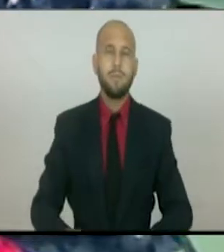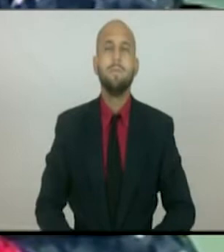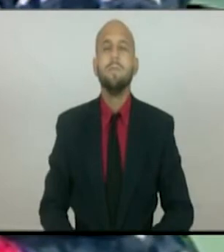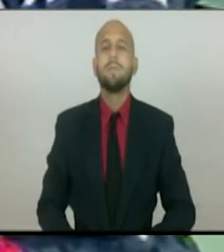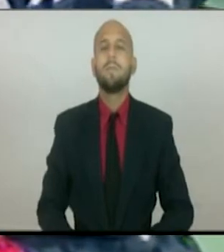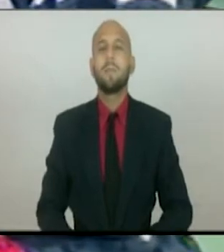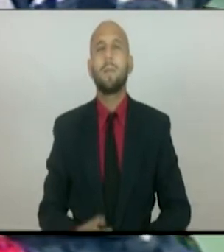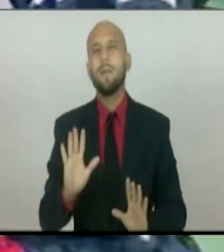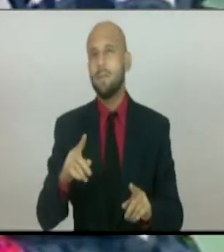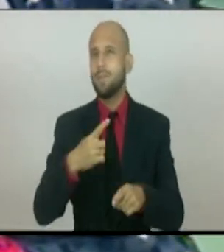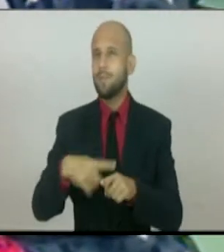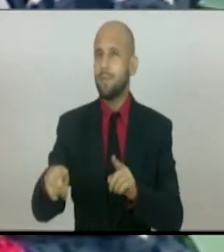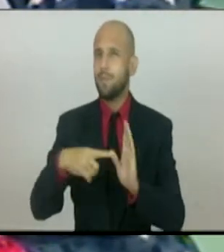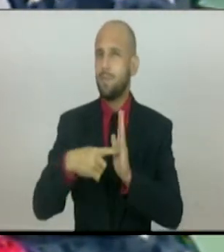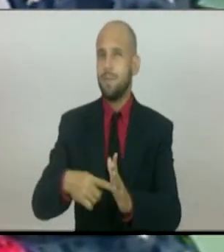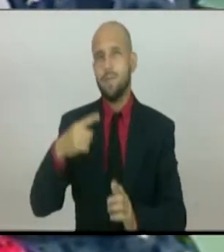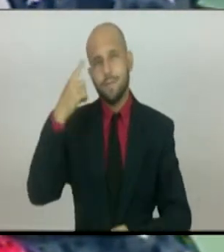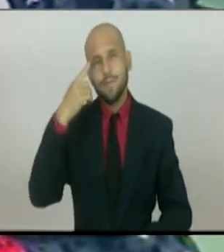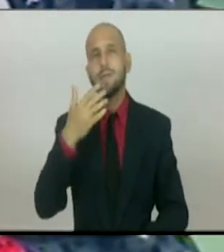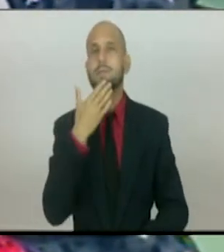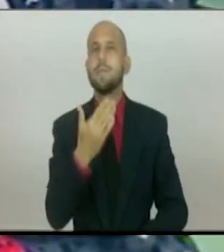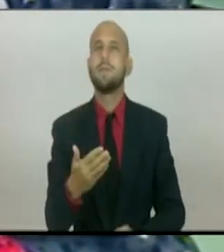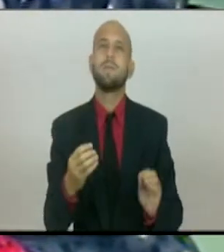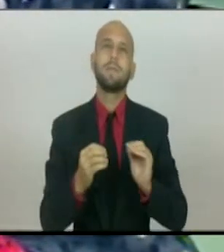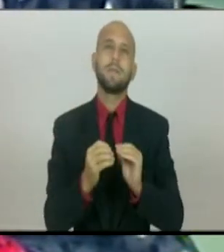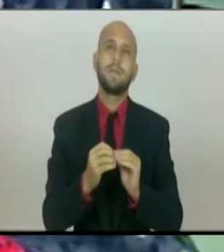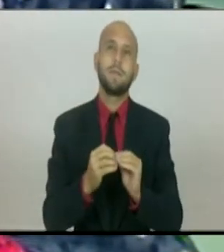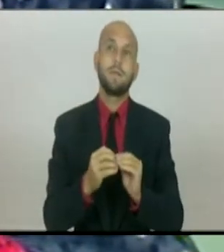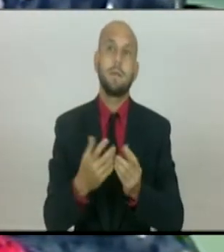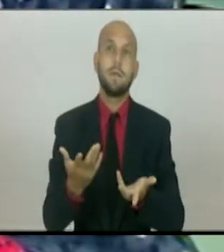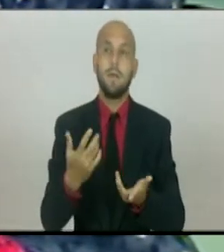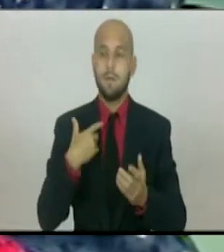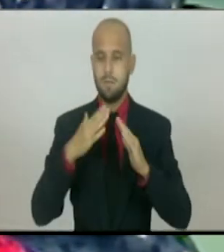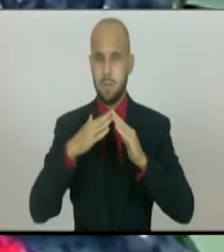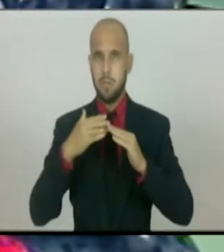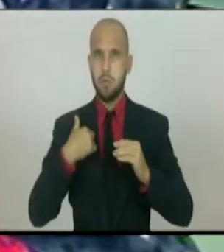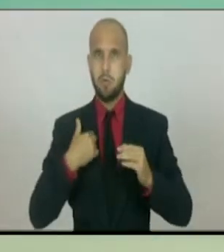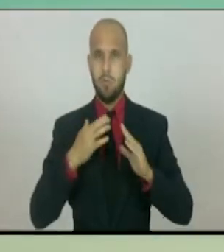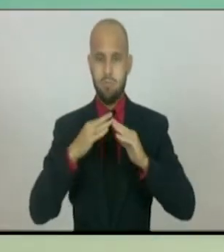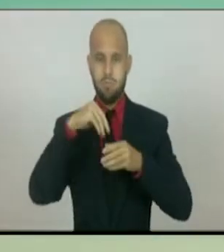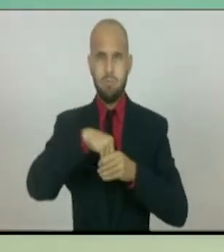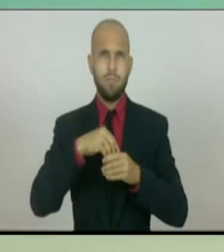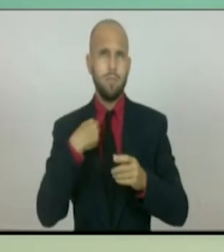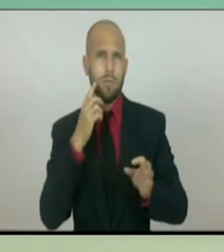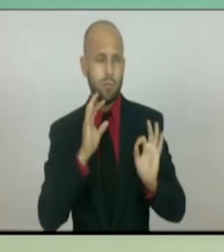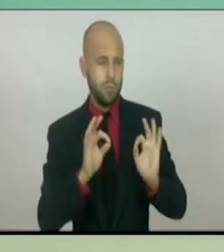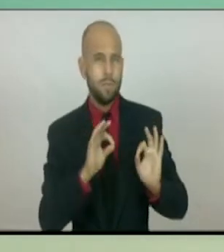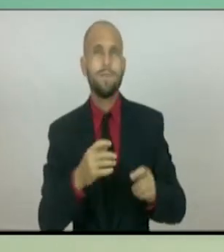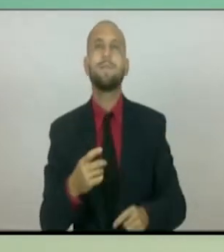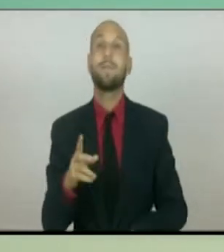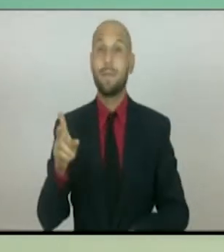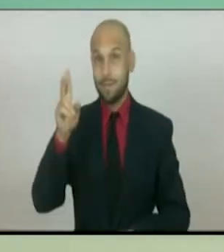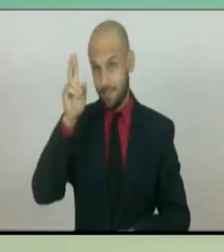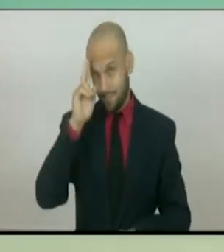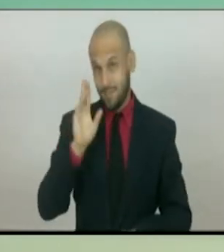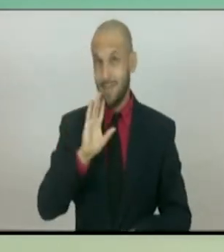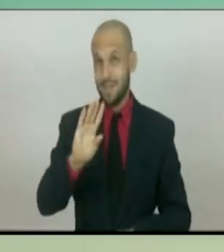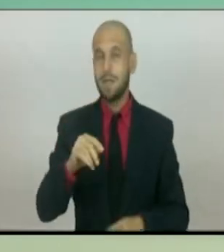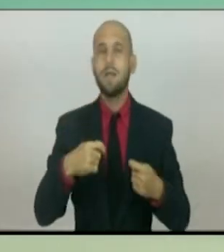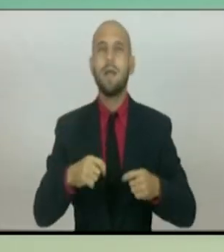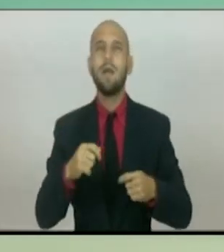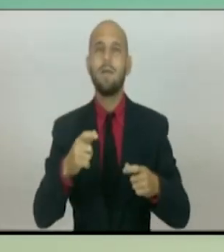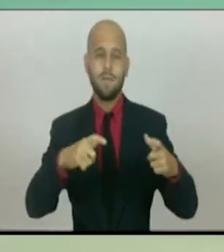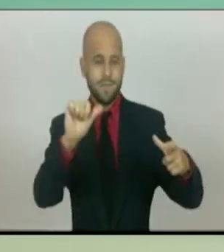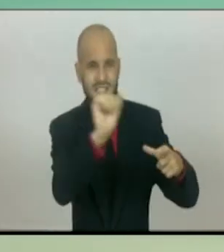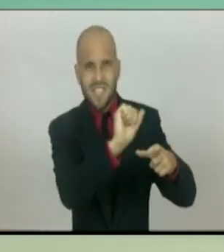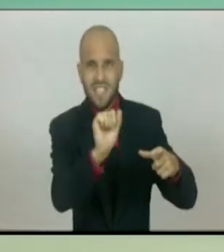familia camagüeyana, ¿qué otras orientaciones se les puede dar para la realización del autofocal? Cepillar los depósitos con agua,